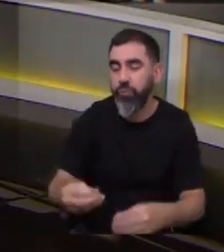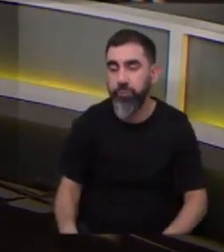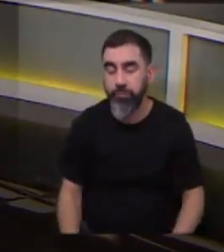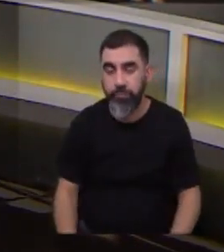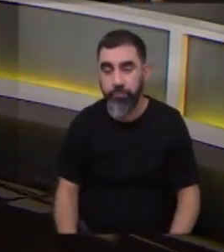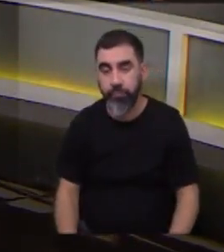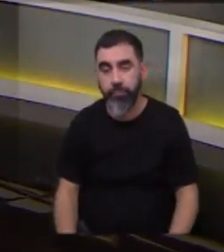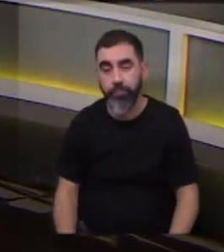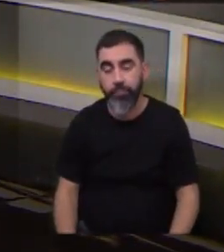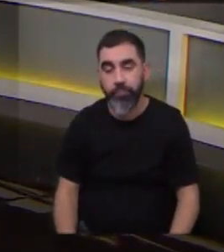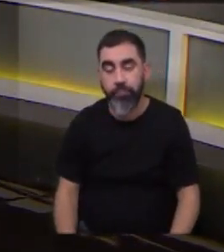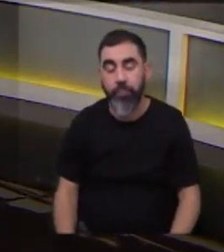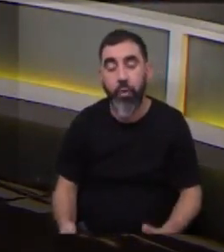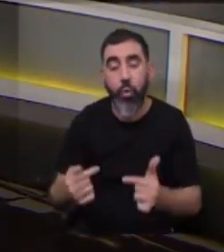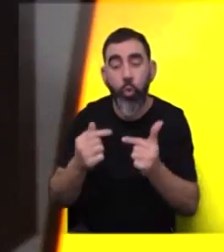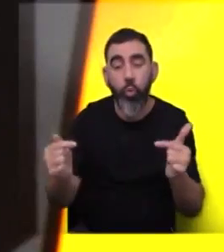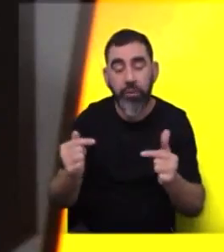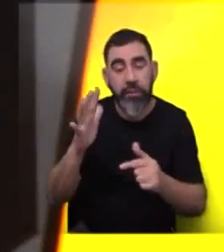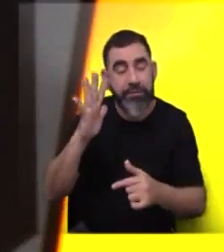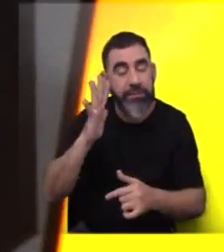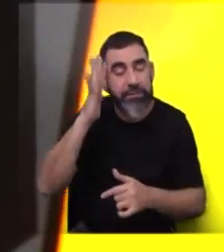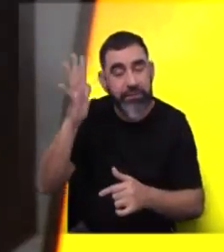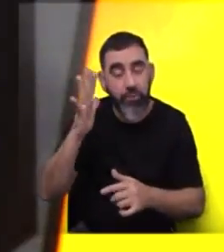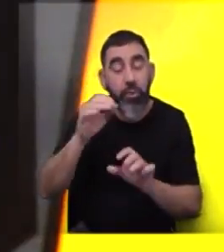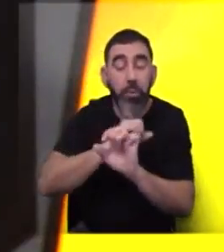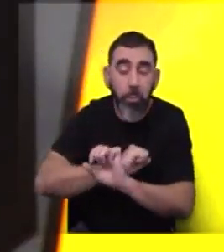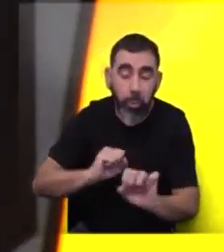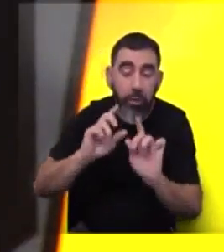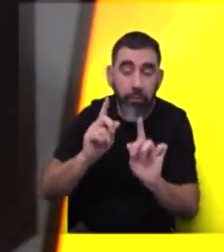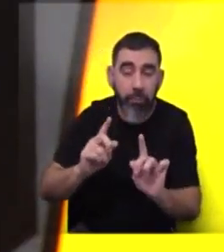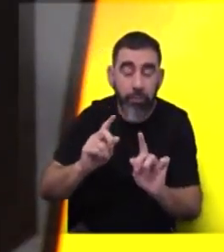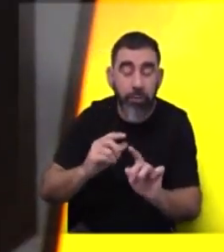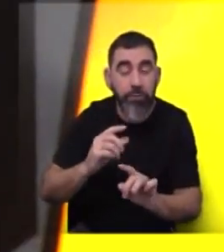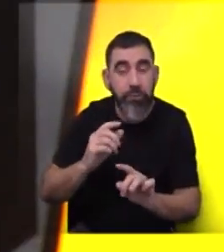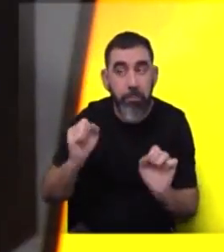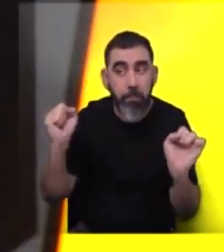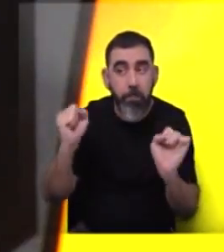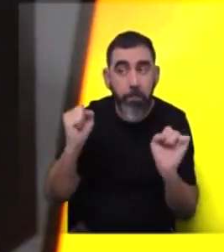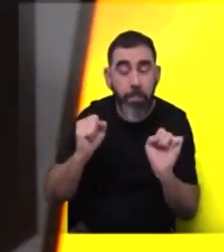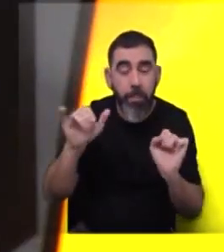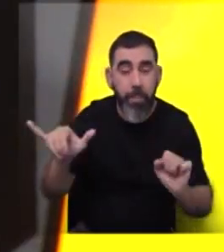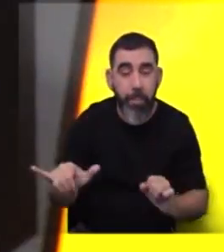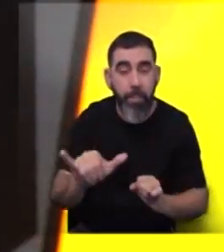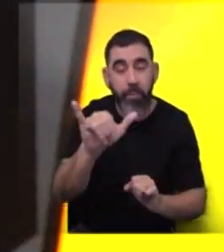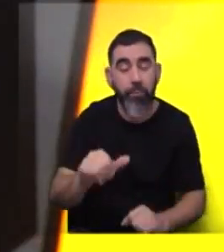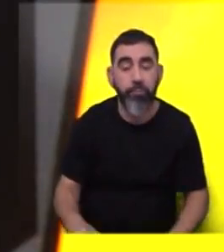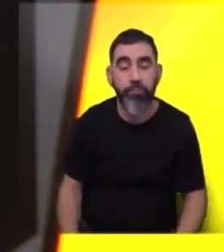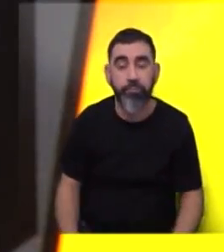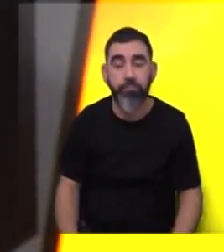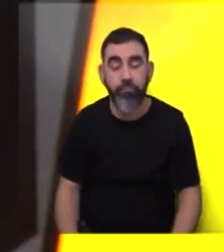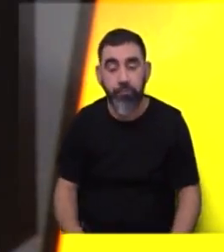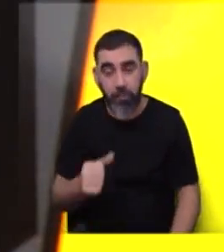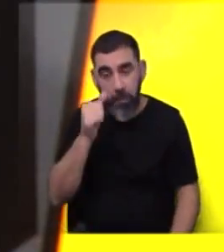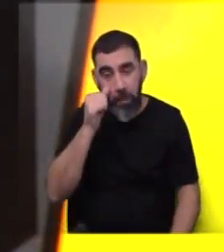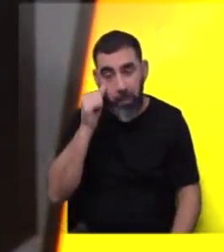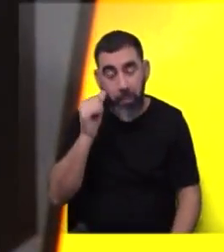los aspectos de la psicología que pueden justamente despertar el miedo a volar. En esta primera parte del informe